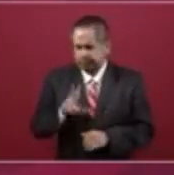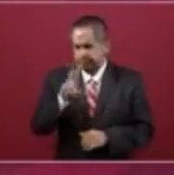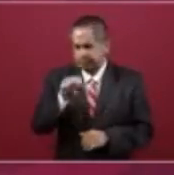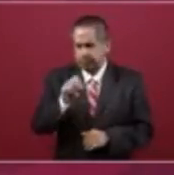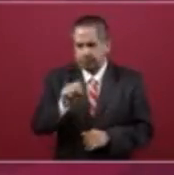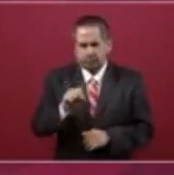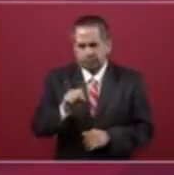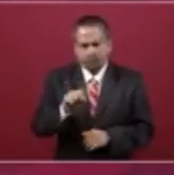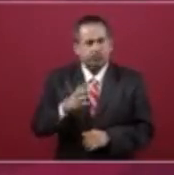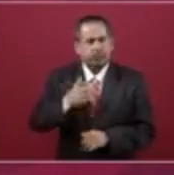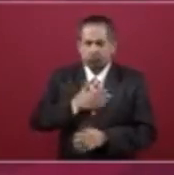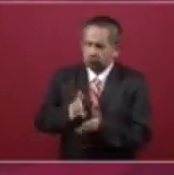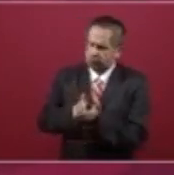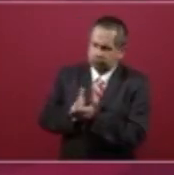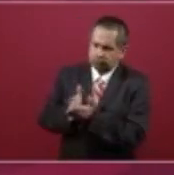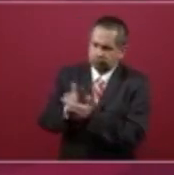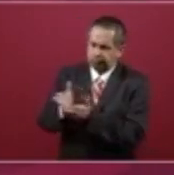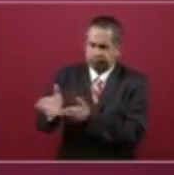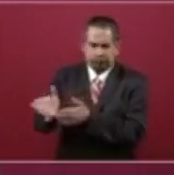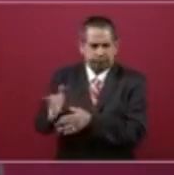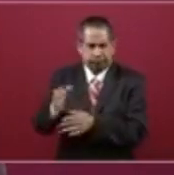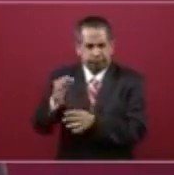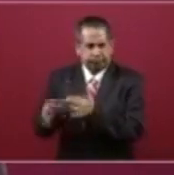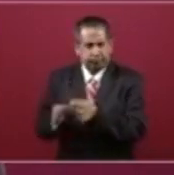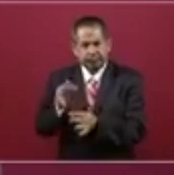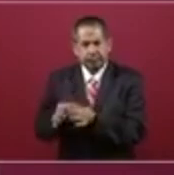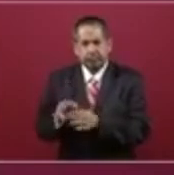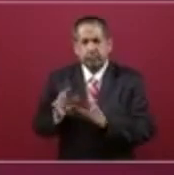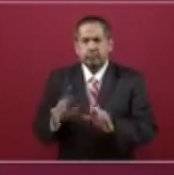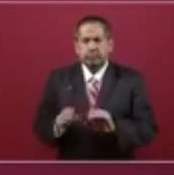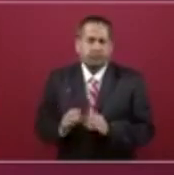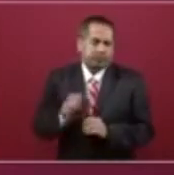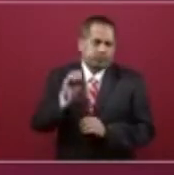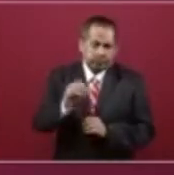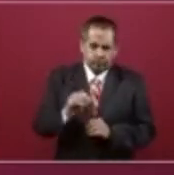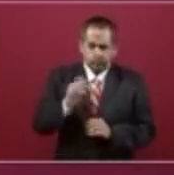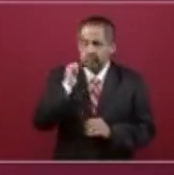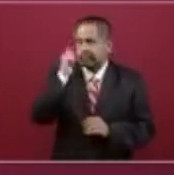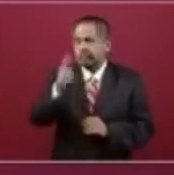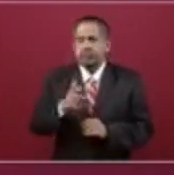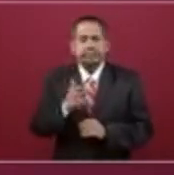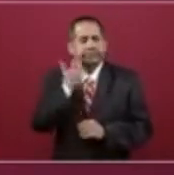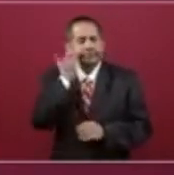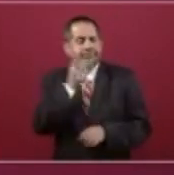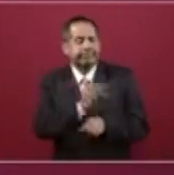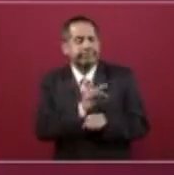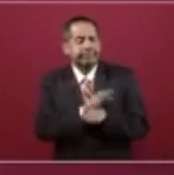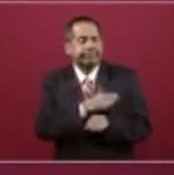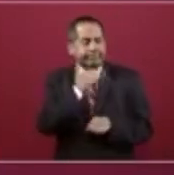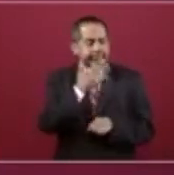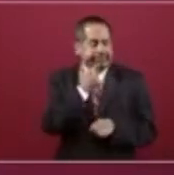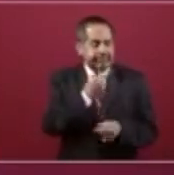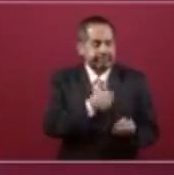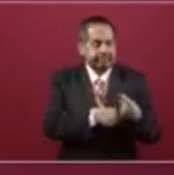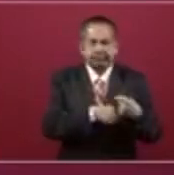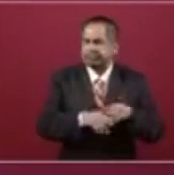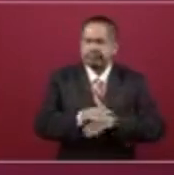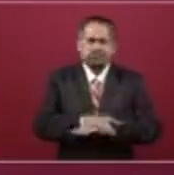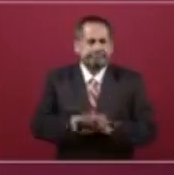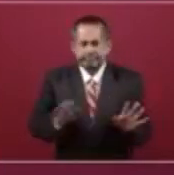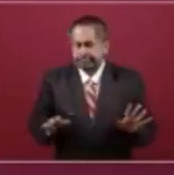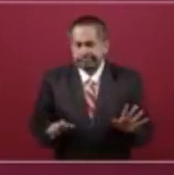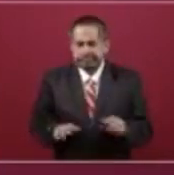mi camino o voy a cometer un acto de corrupción o